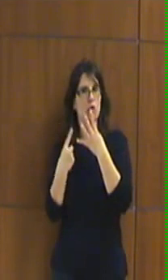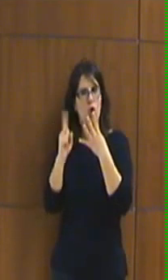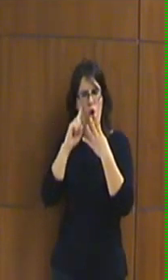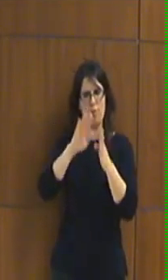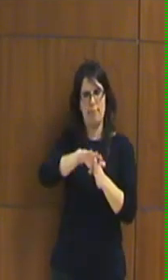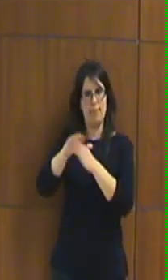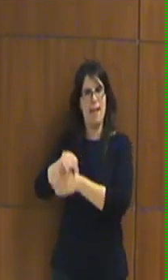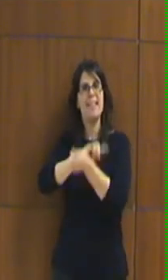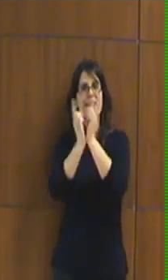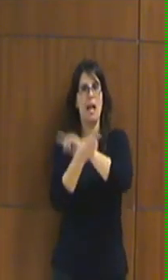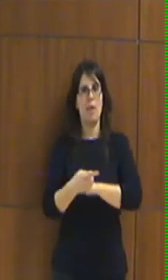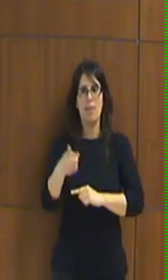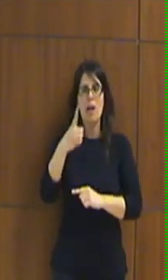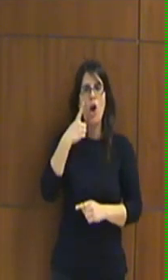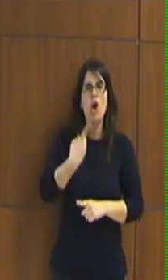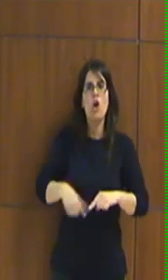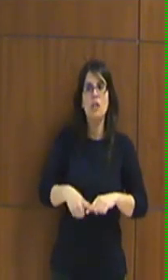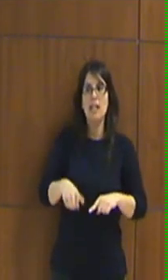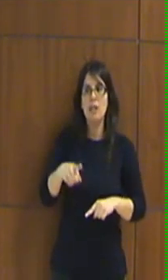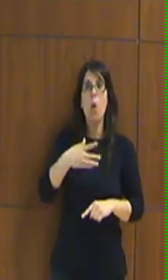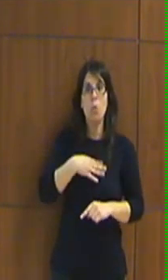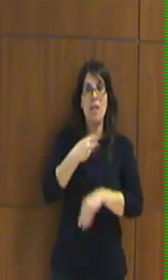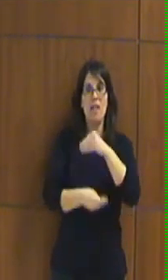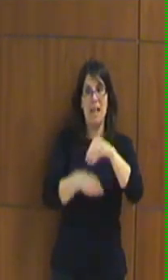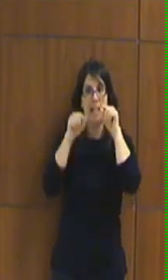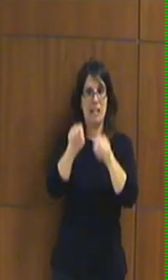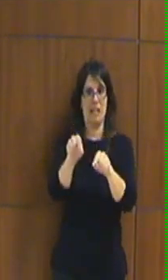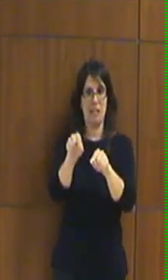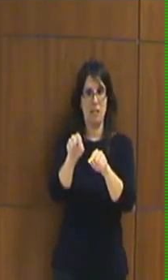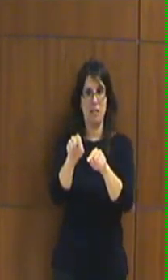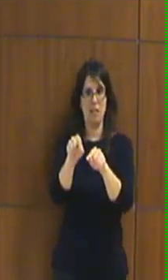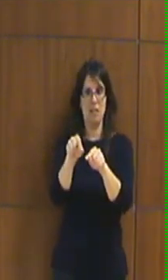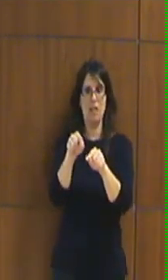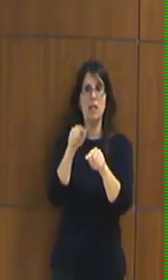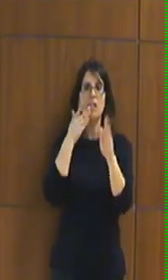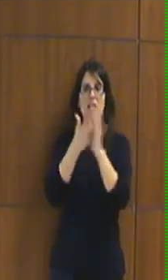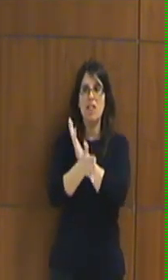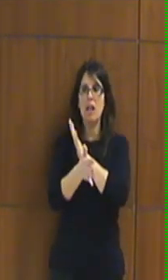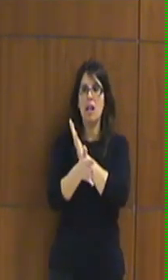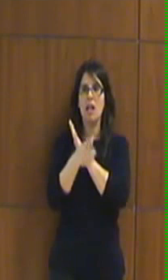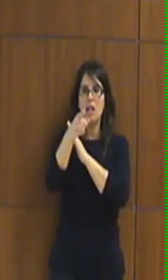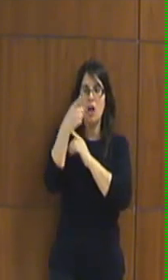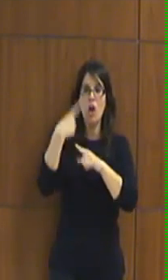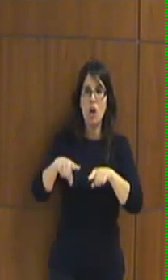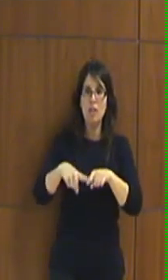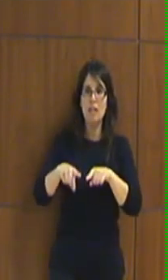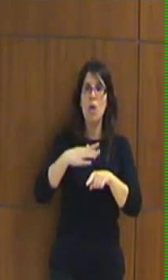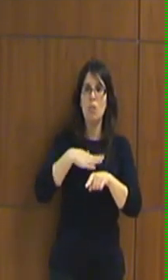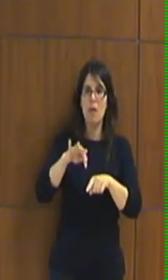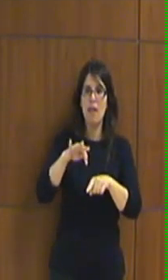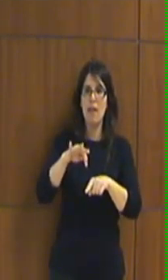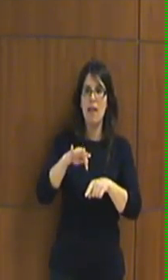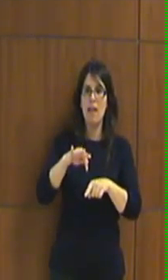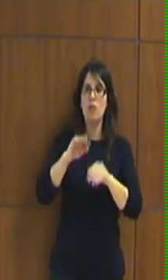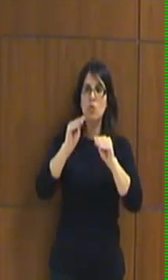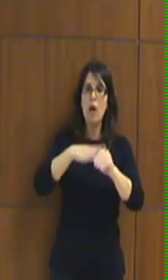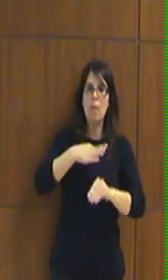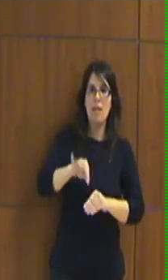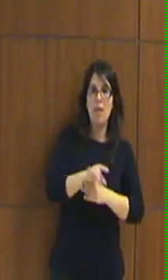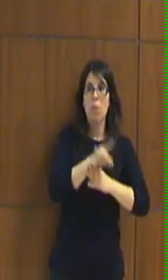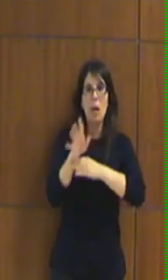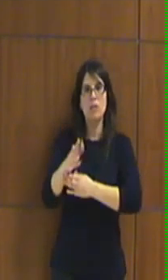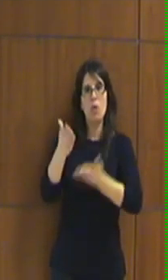discapacidad, ¿no? Entonces hizo un estudio muy bonito de qué mayores capacidades tenían las personas con discapacidad en un entorno de trabajo,